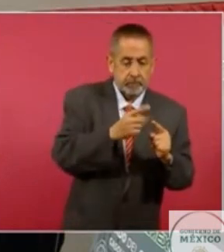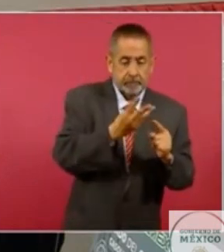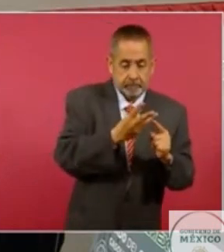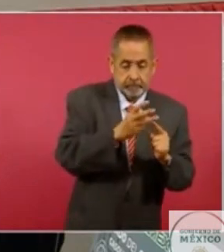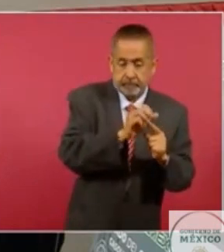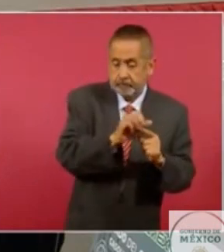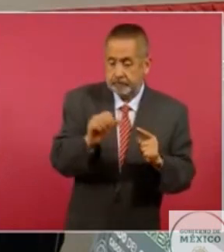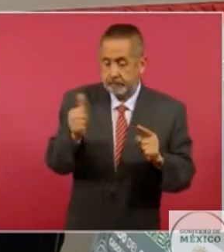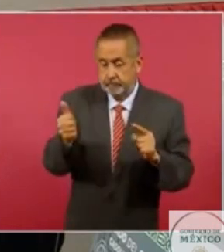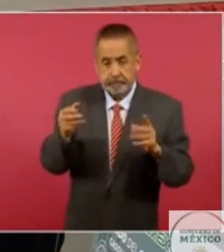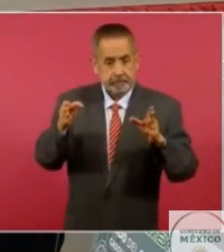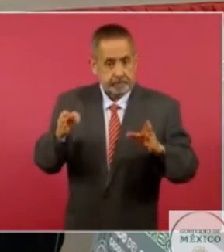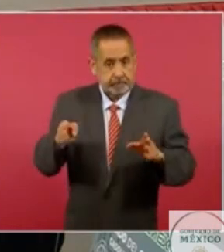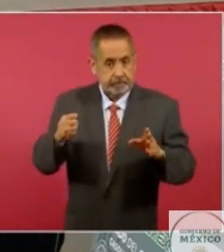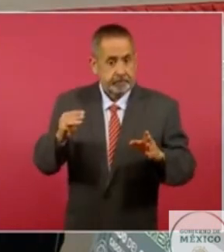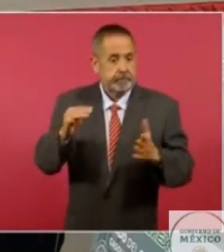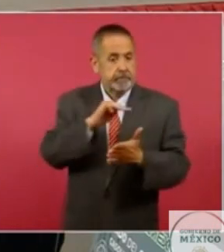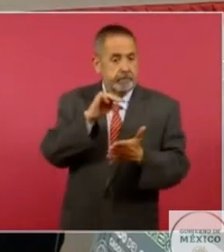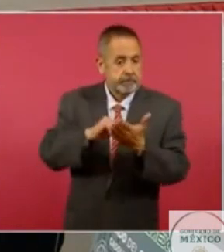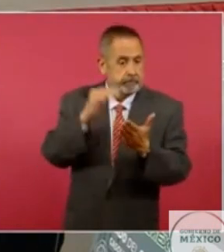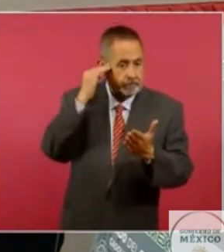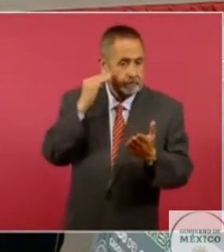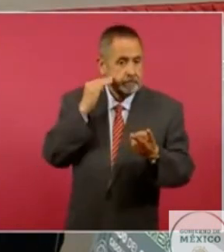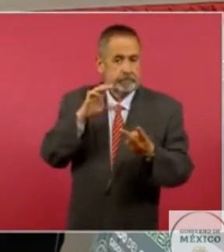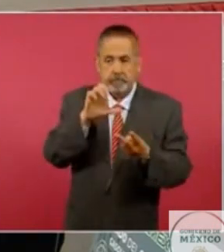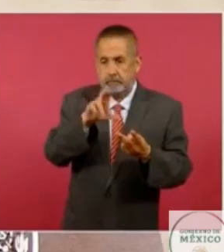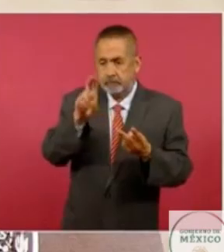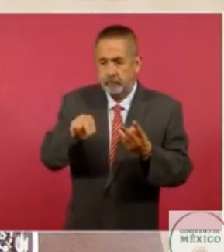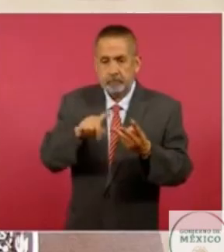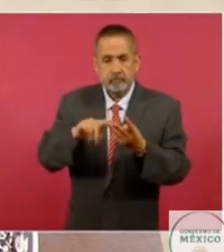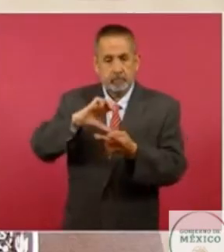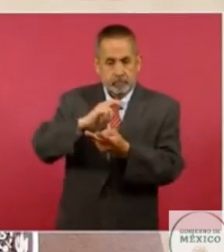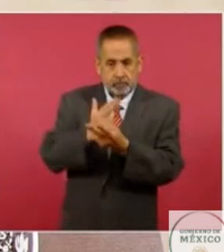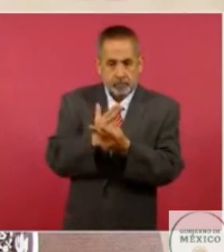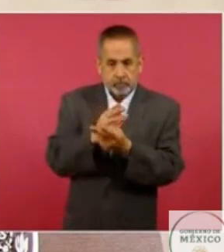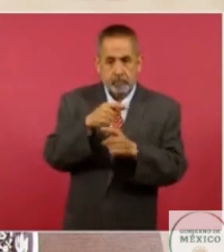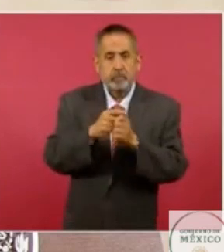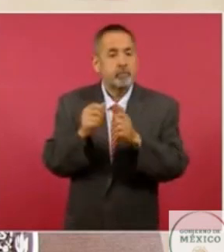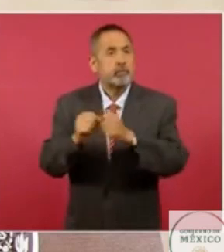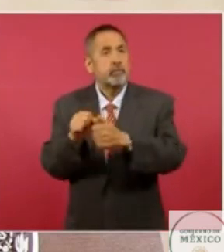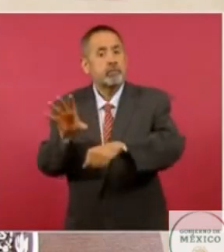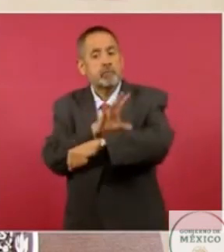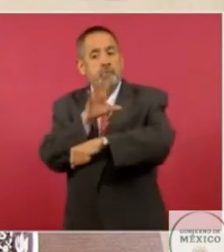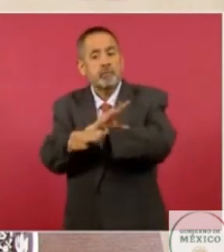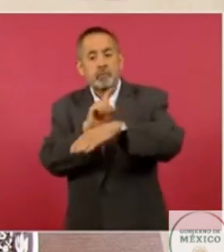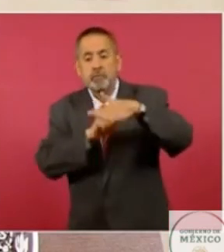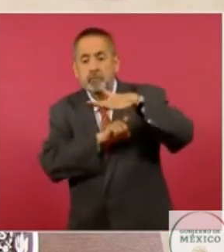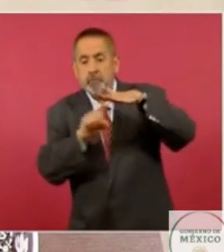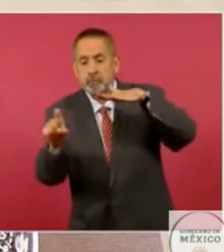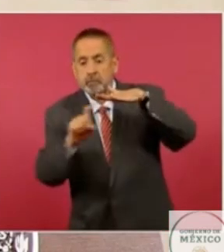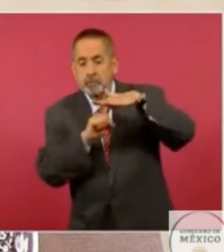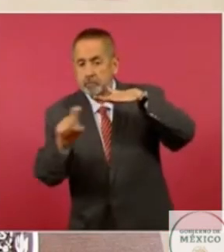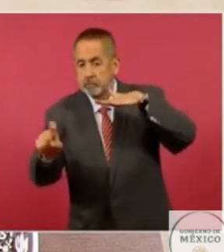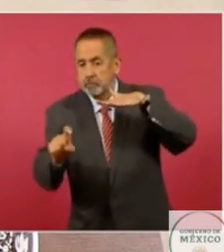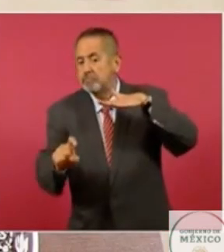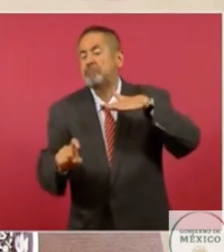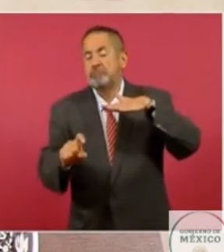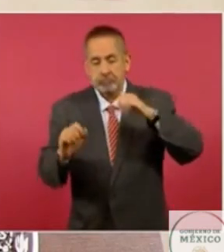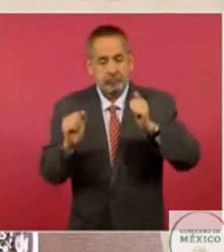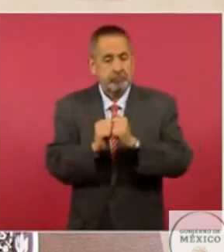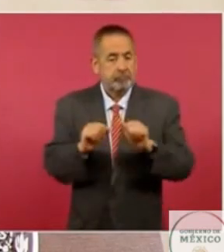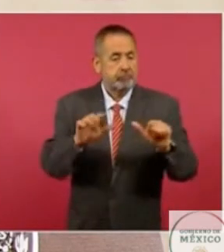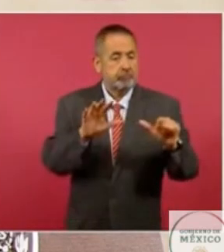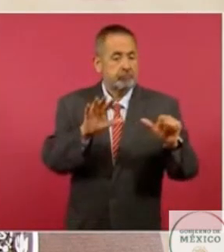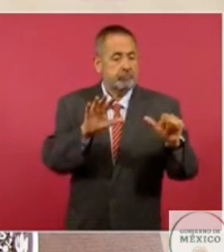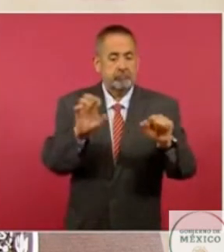6, Mérida, Cancún, Chetumal, será eléctrico, 690 kilómetros,